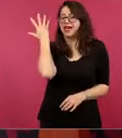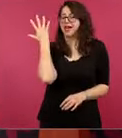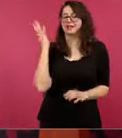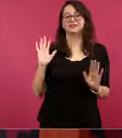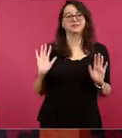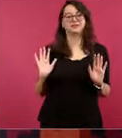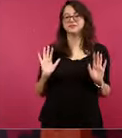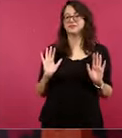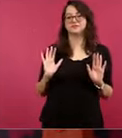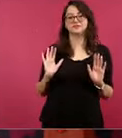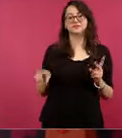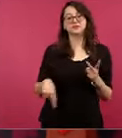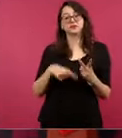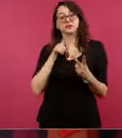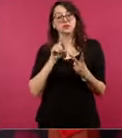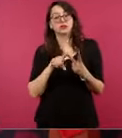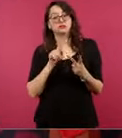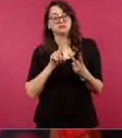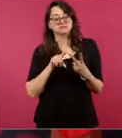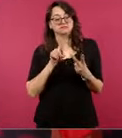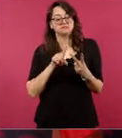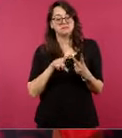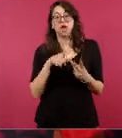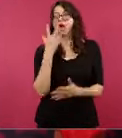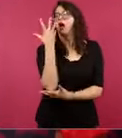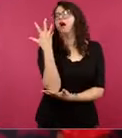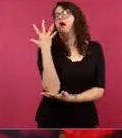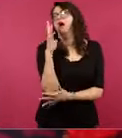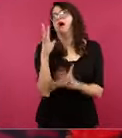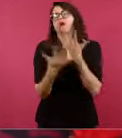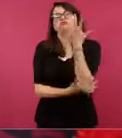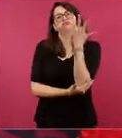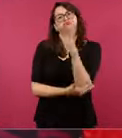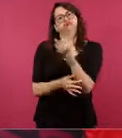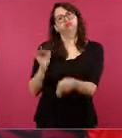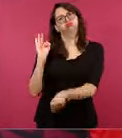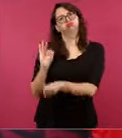Se disfrazan de defensores del medio ambiente.